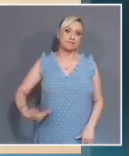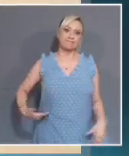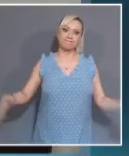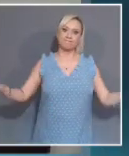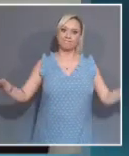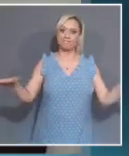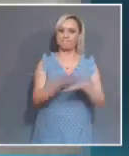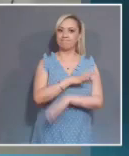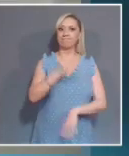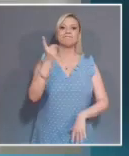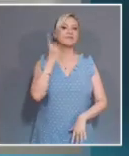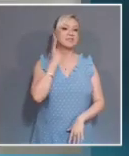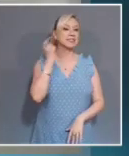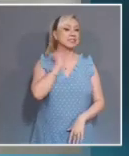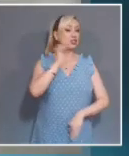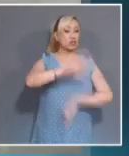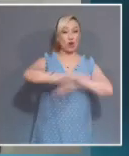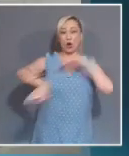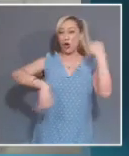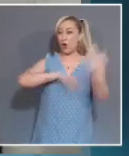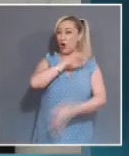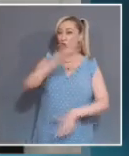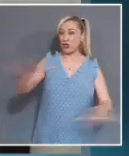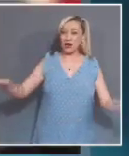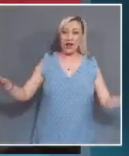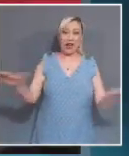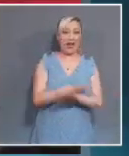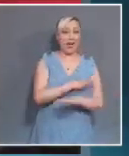y senadores. Además, habrá comicios locales